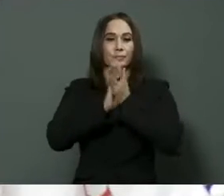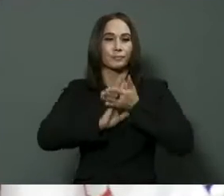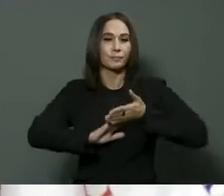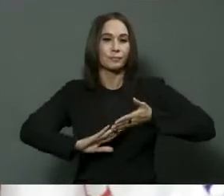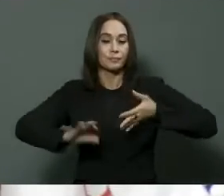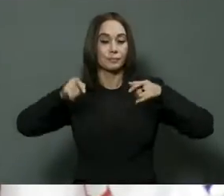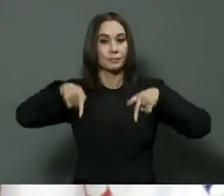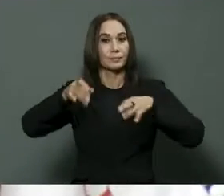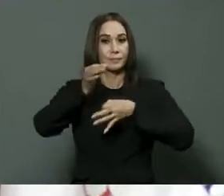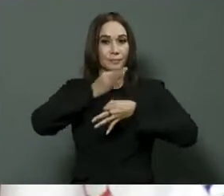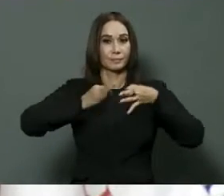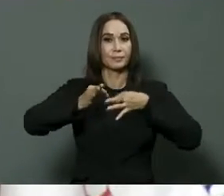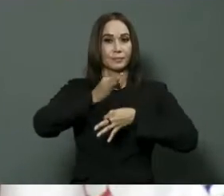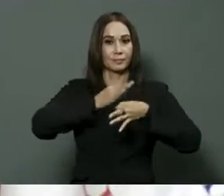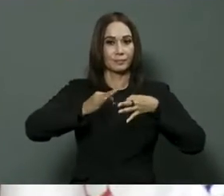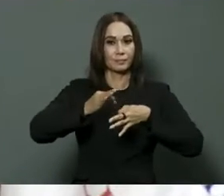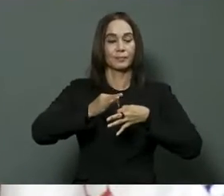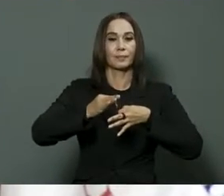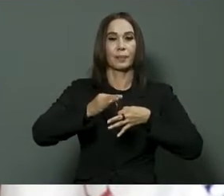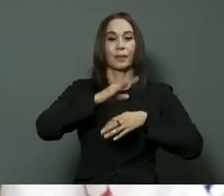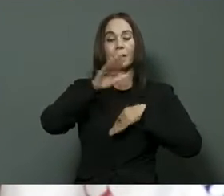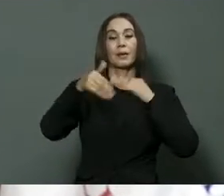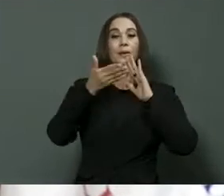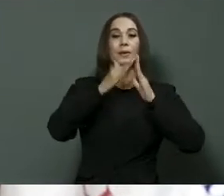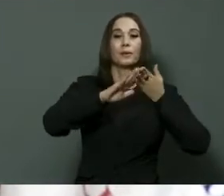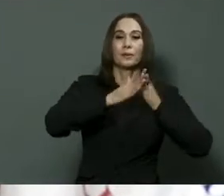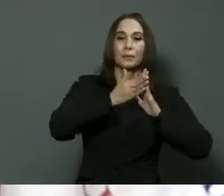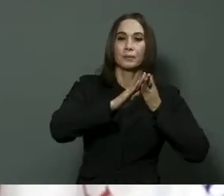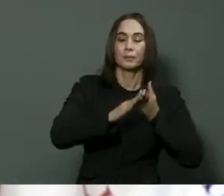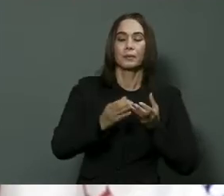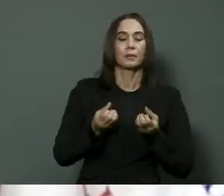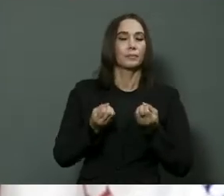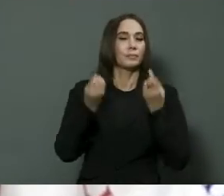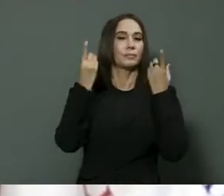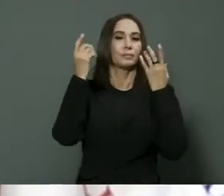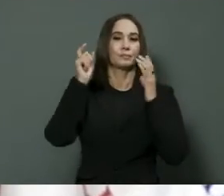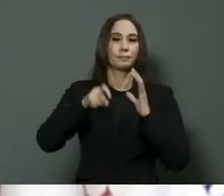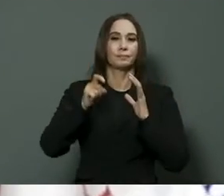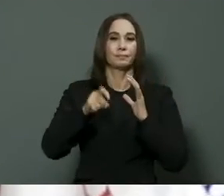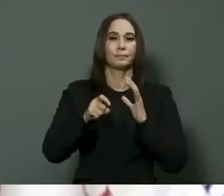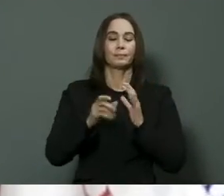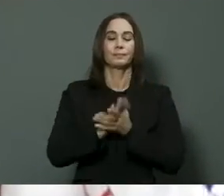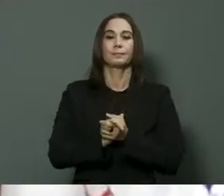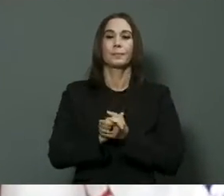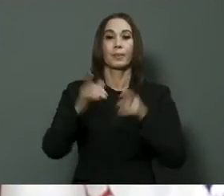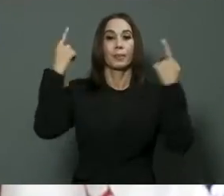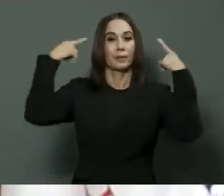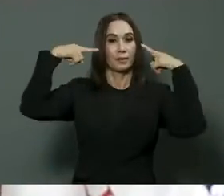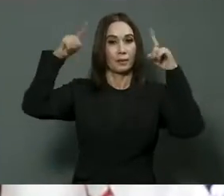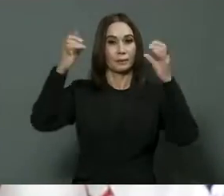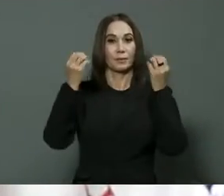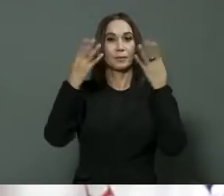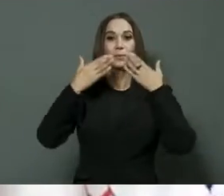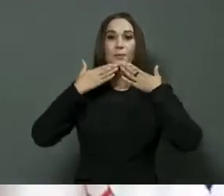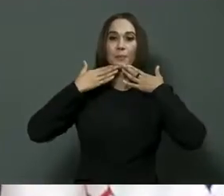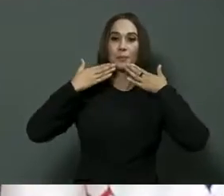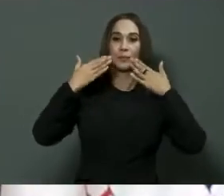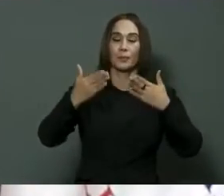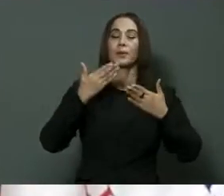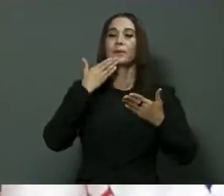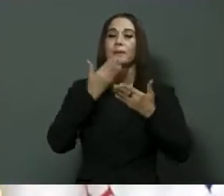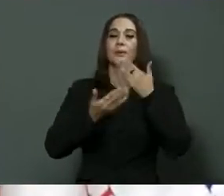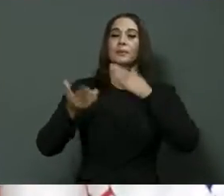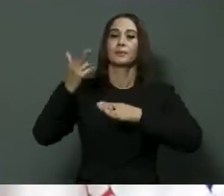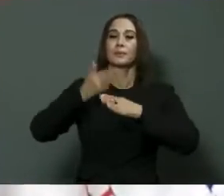gente, a nuestro pueblo que tanto lo necesita. Éxito, muchas gracias y